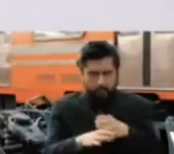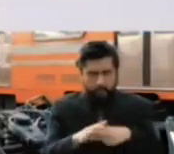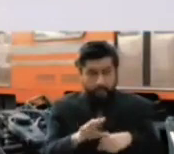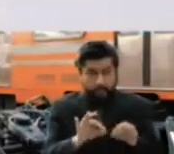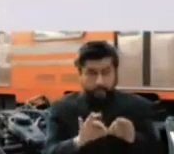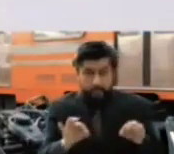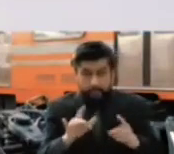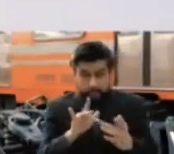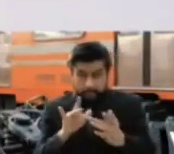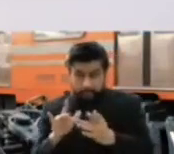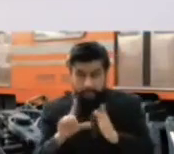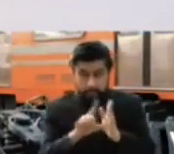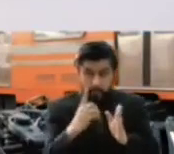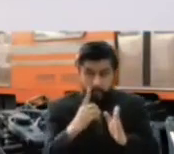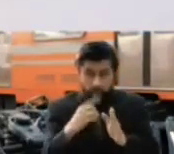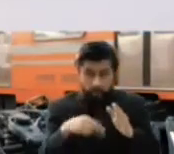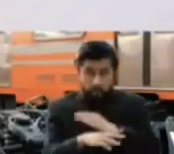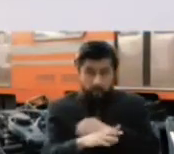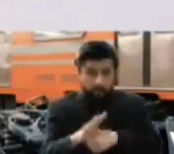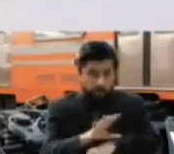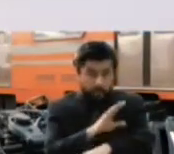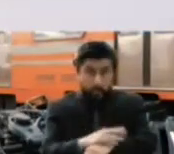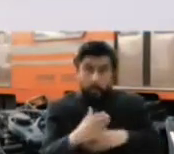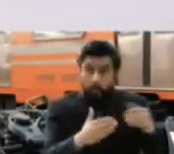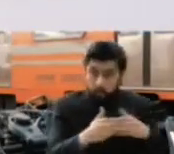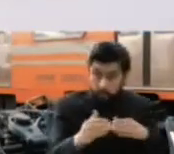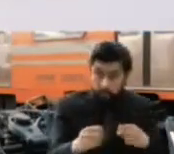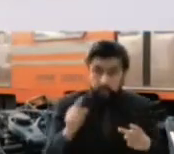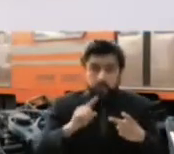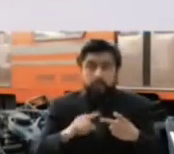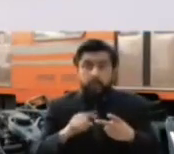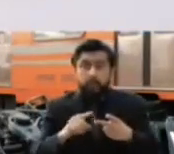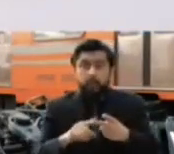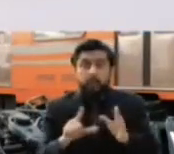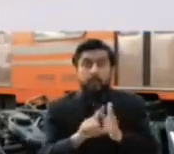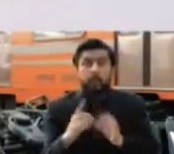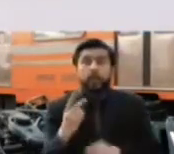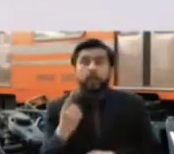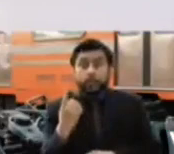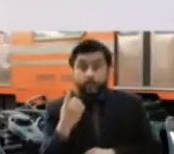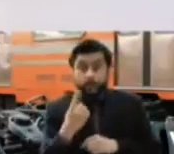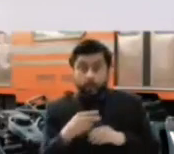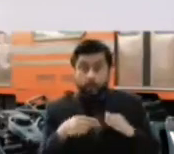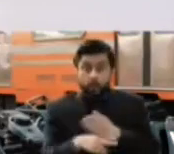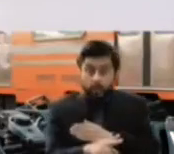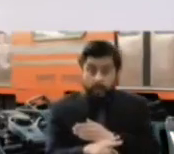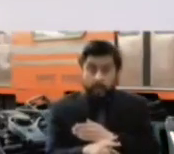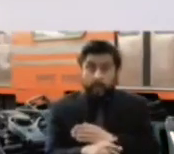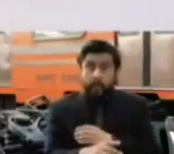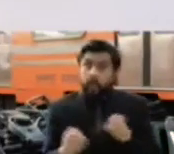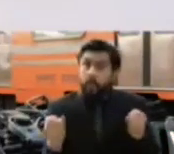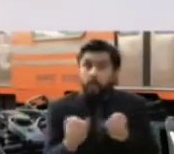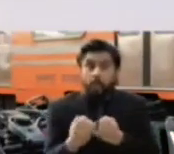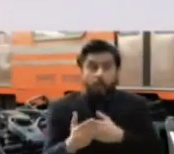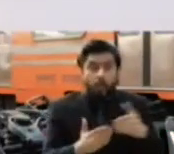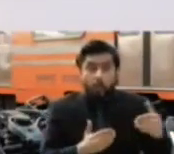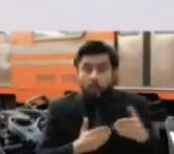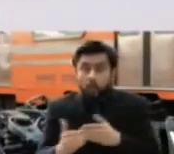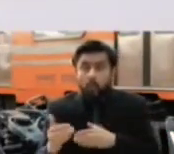eléctrica, particularmente la línea 1. 2, la modernización de la línea 1, incluido